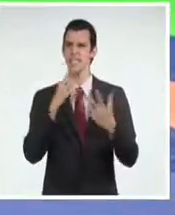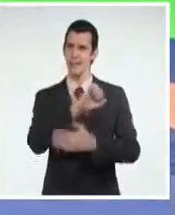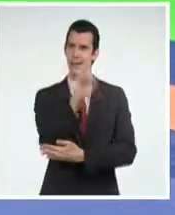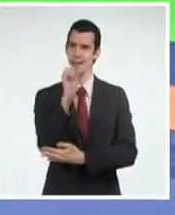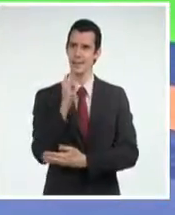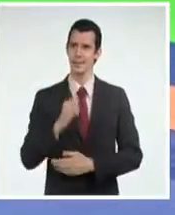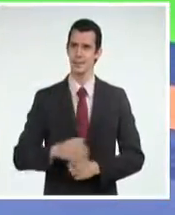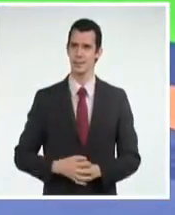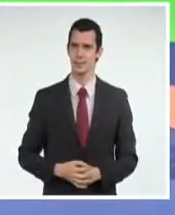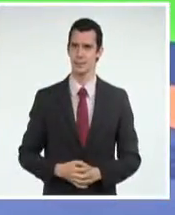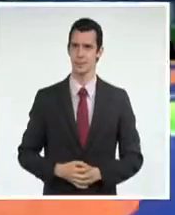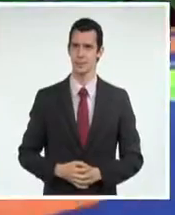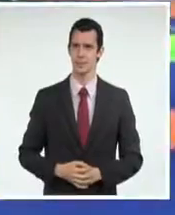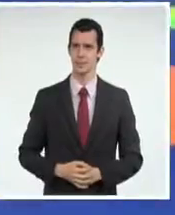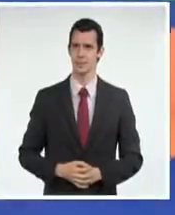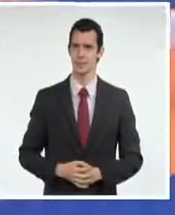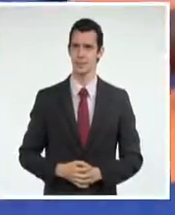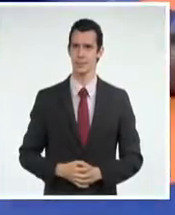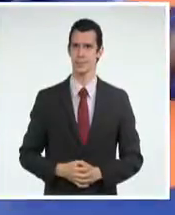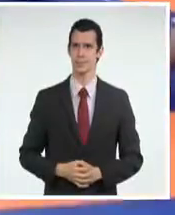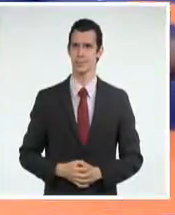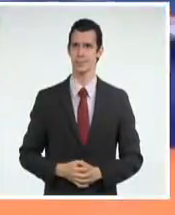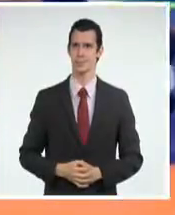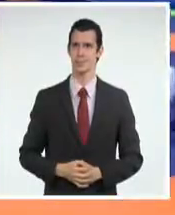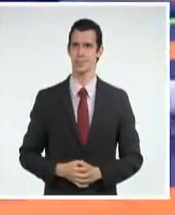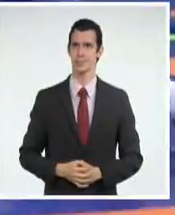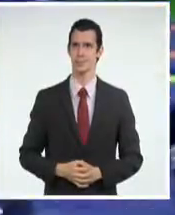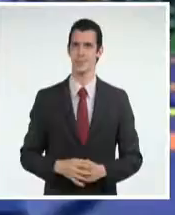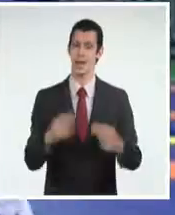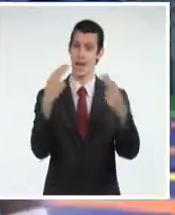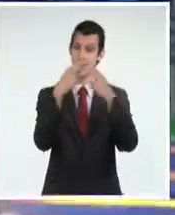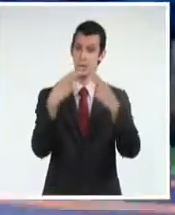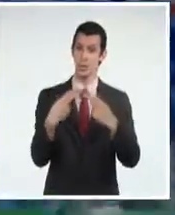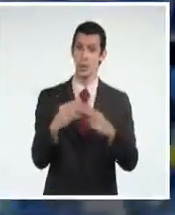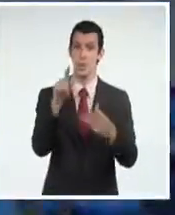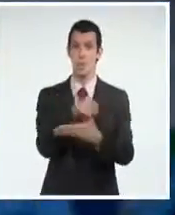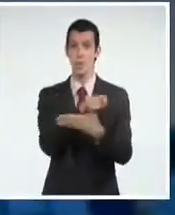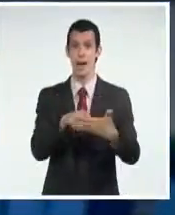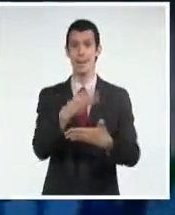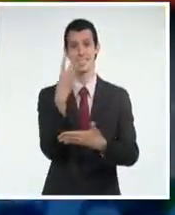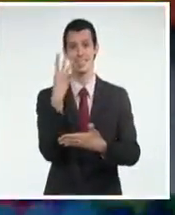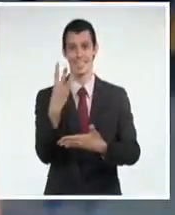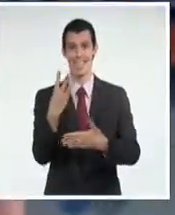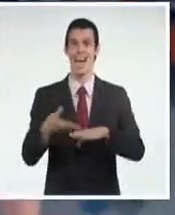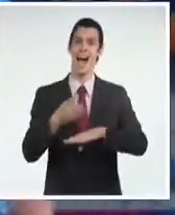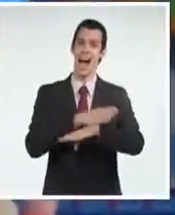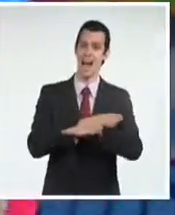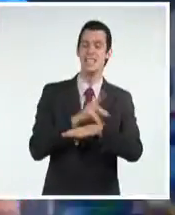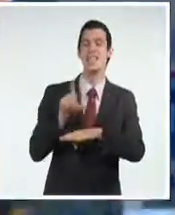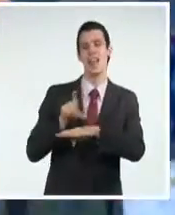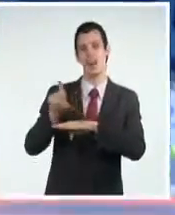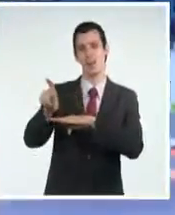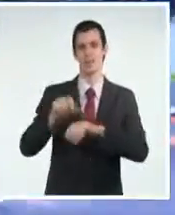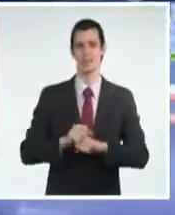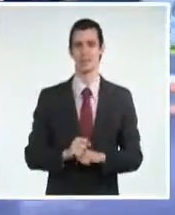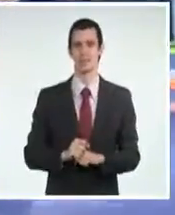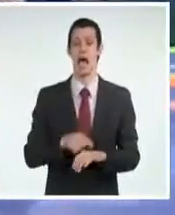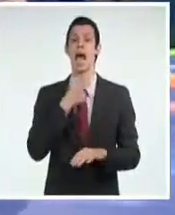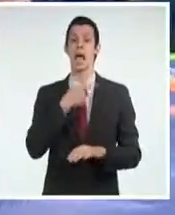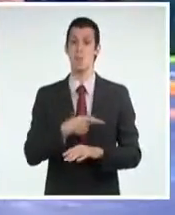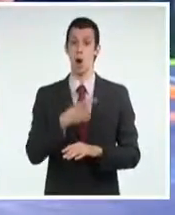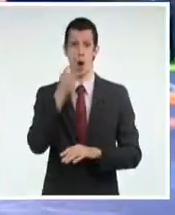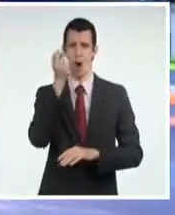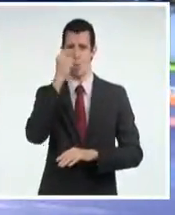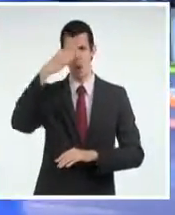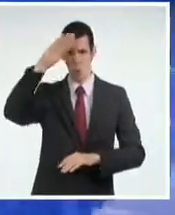Mijaíl, repito, desde esta noche, en jornada eliminatoria. Y de pasar a la gran final, sería amaneciendo el lunes, allá